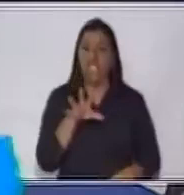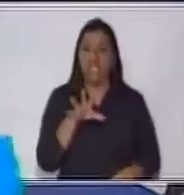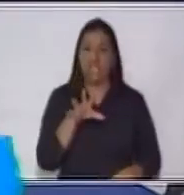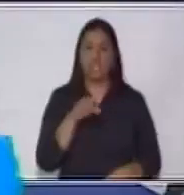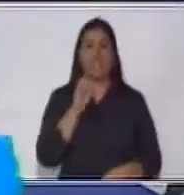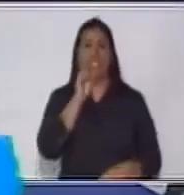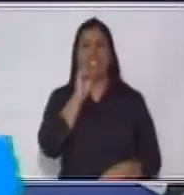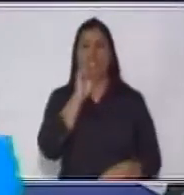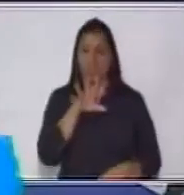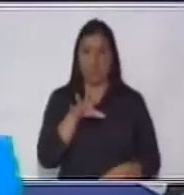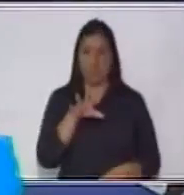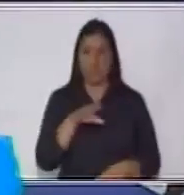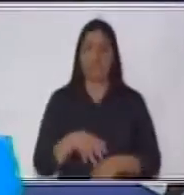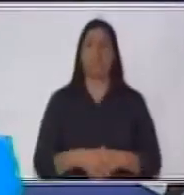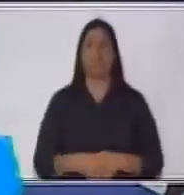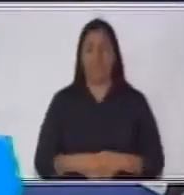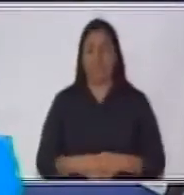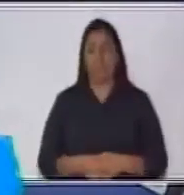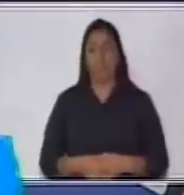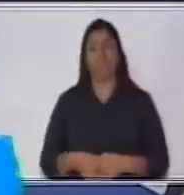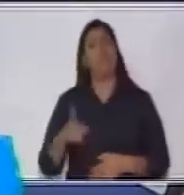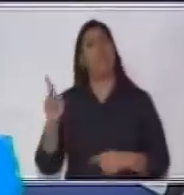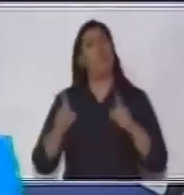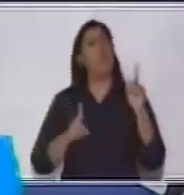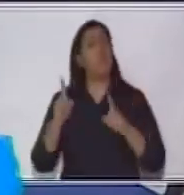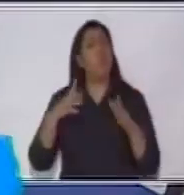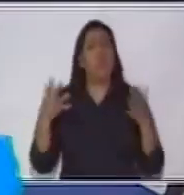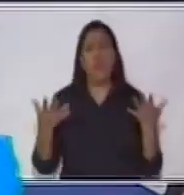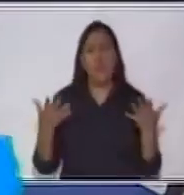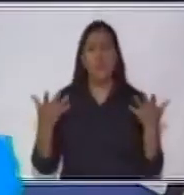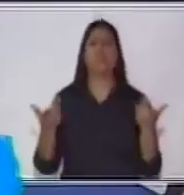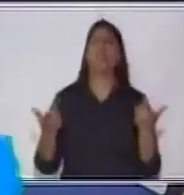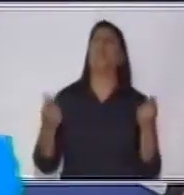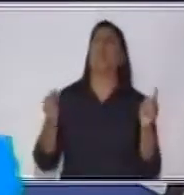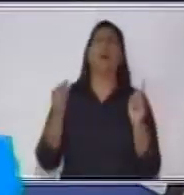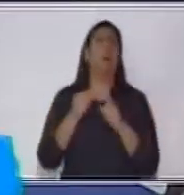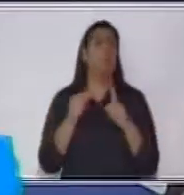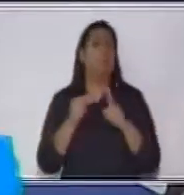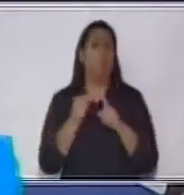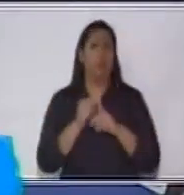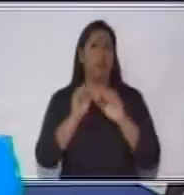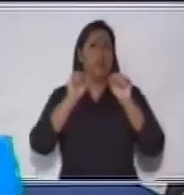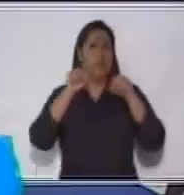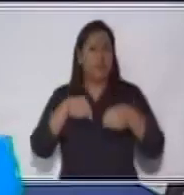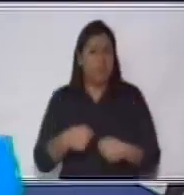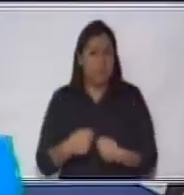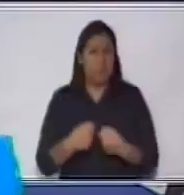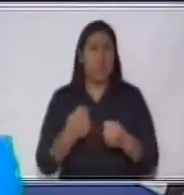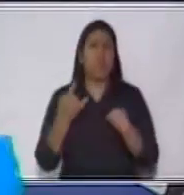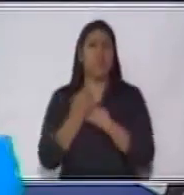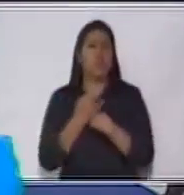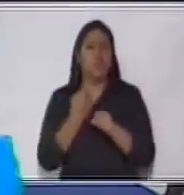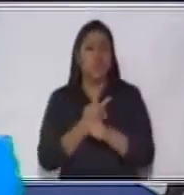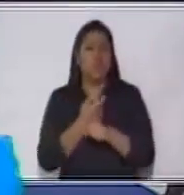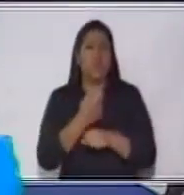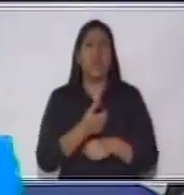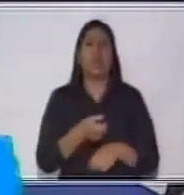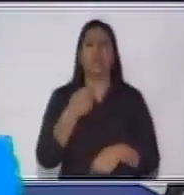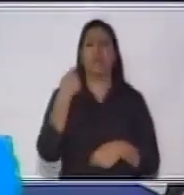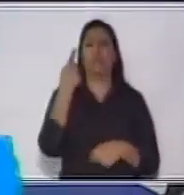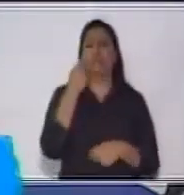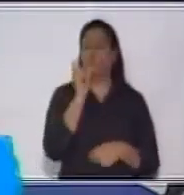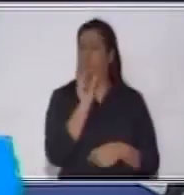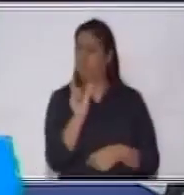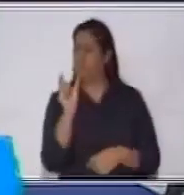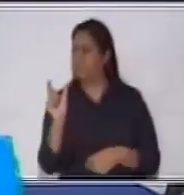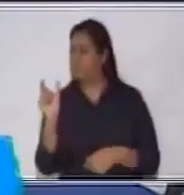que forman o qué combinaciones se pueden realizar de sílabas para que se puedan incluir